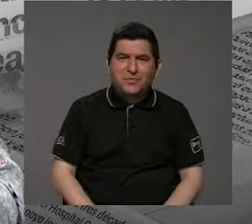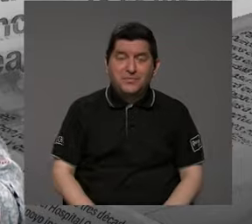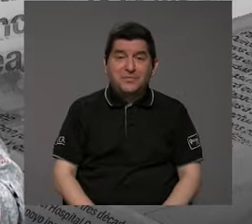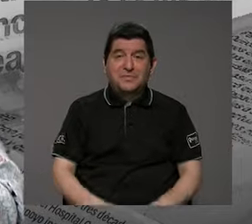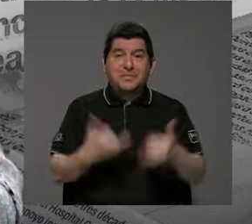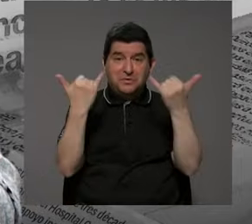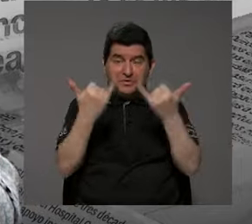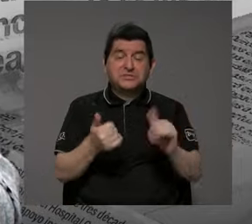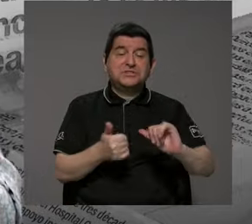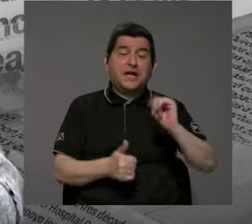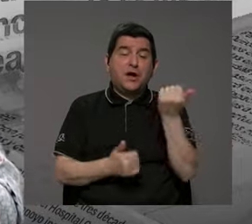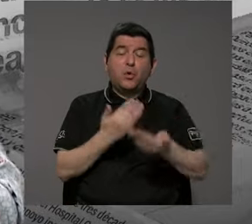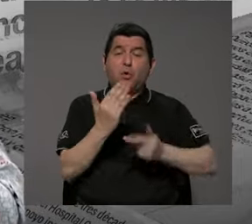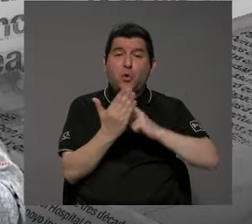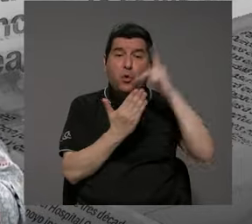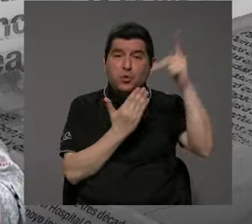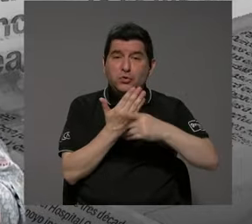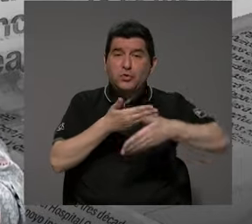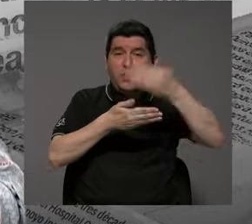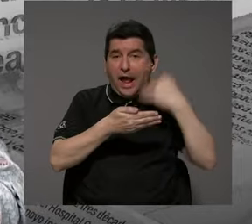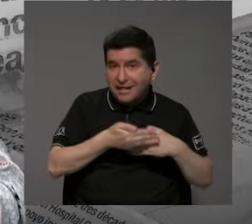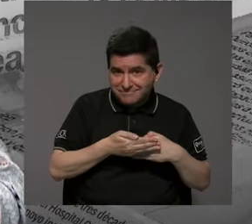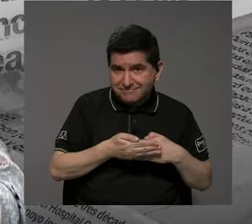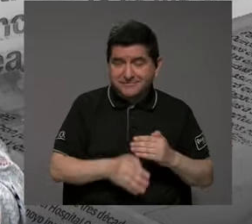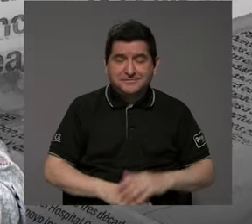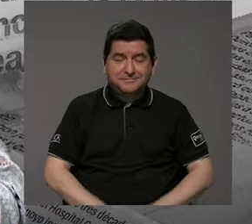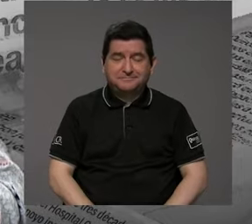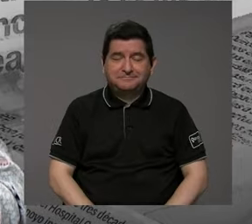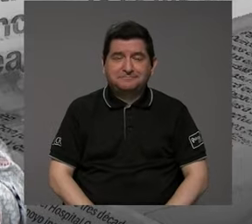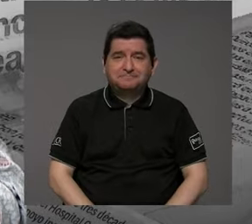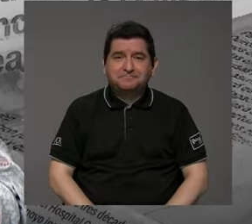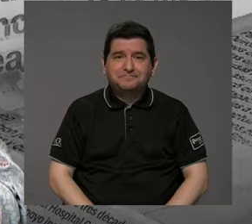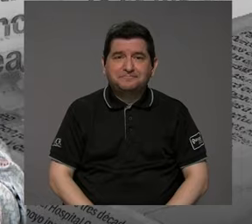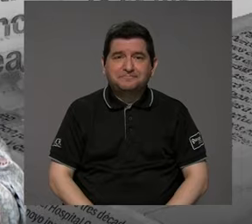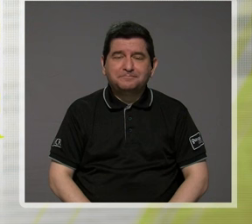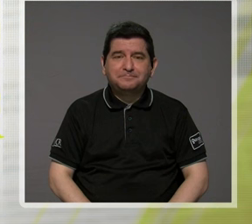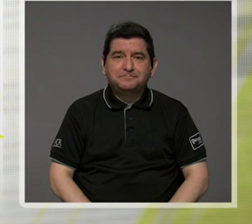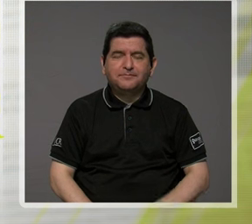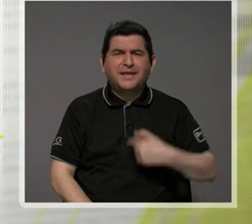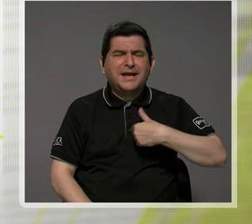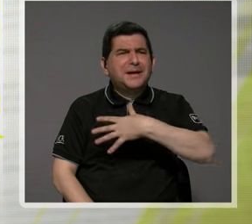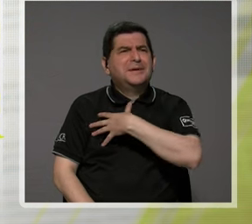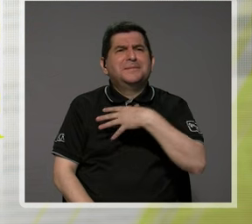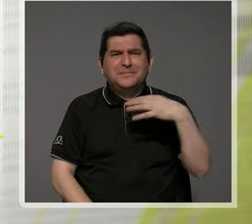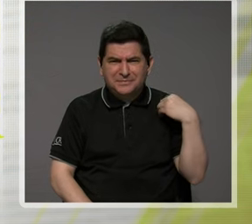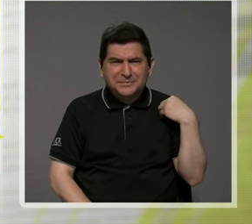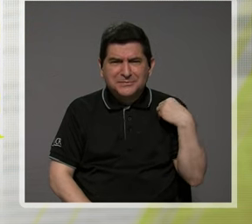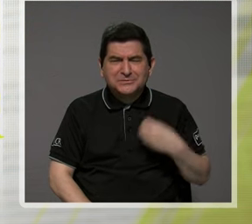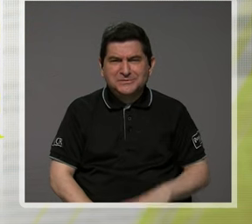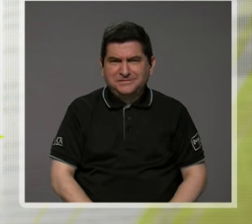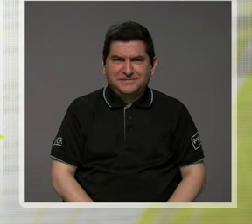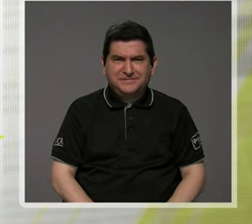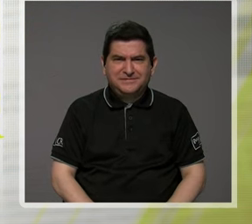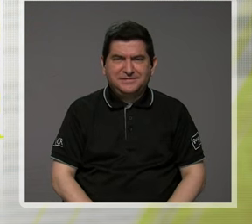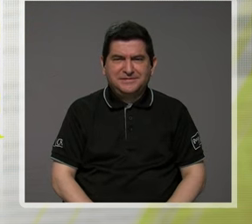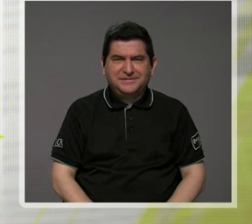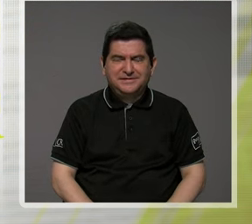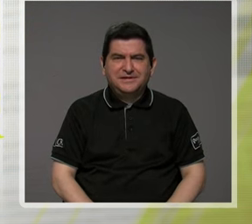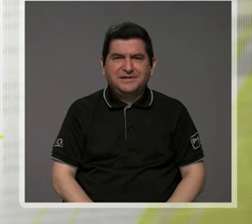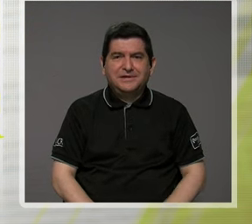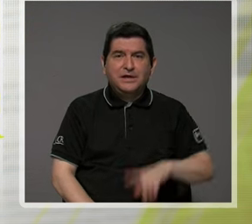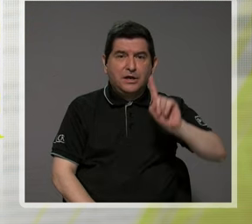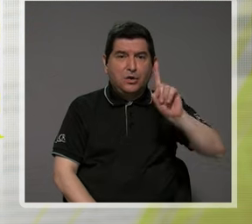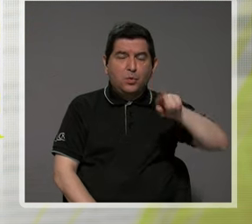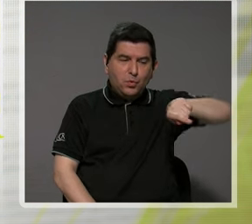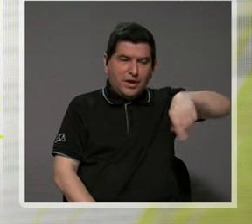habíamos hecho otro programa anterior eh Y a mí me gustaría que como un canal de